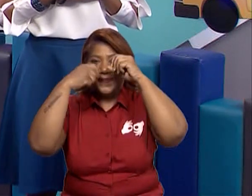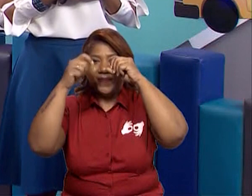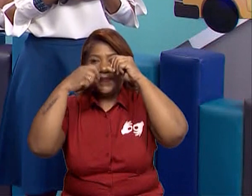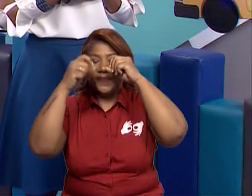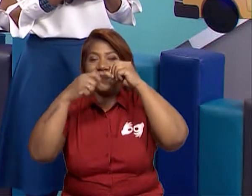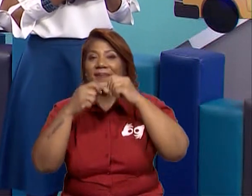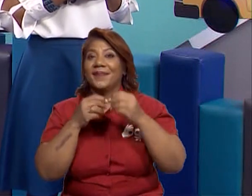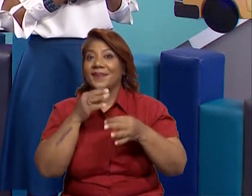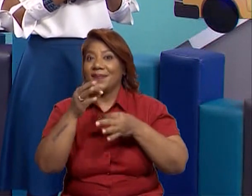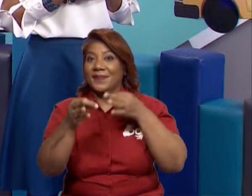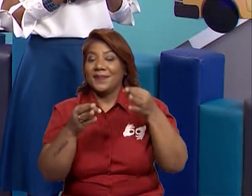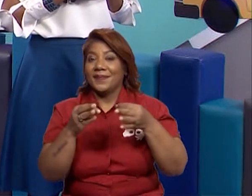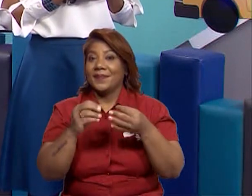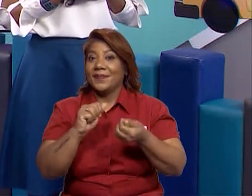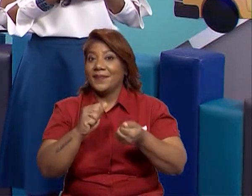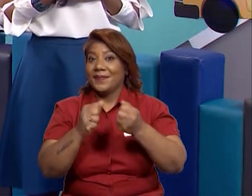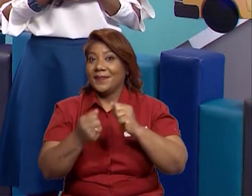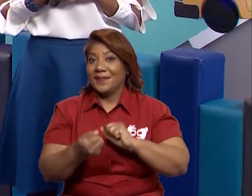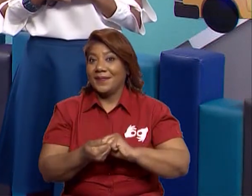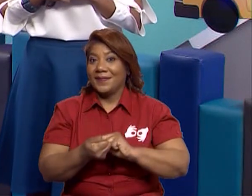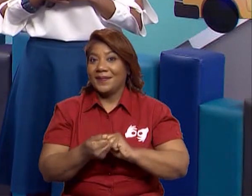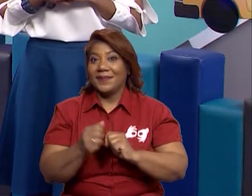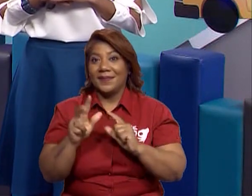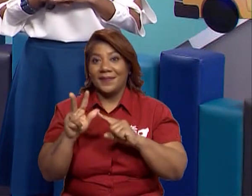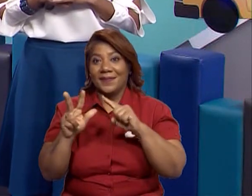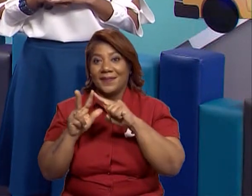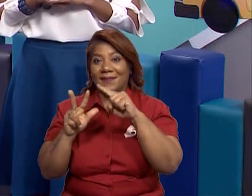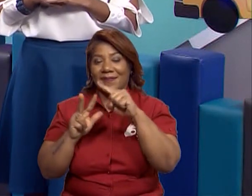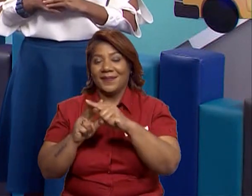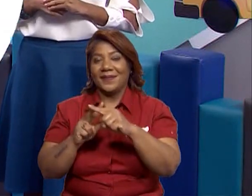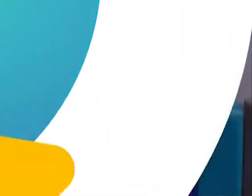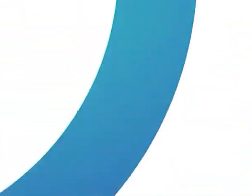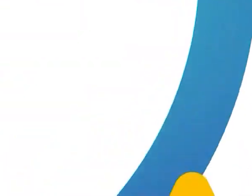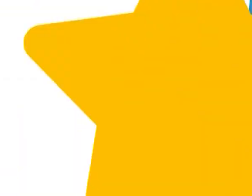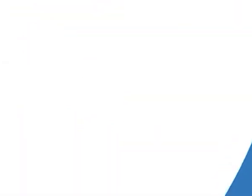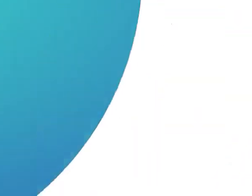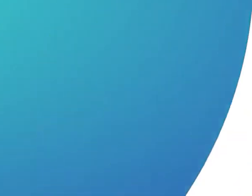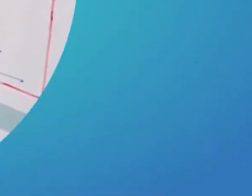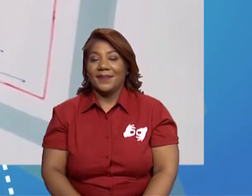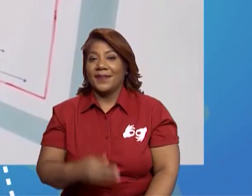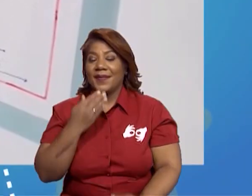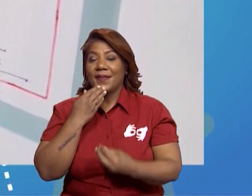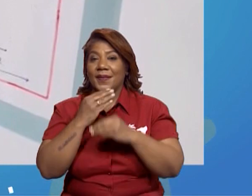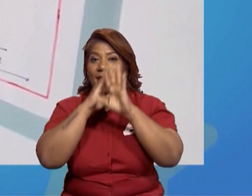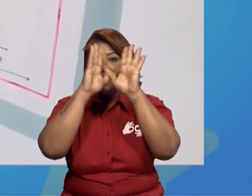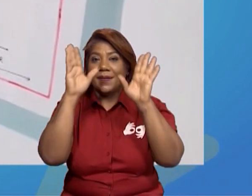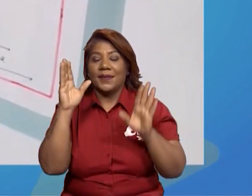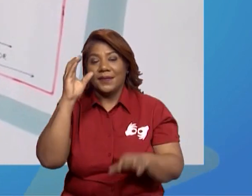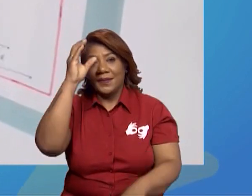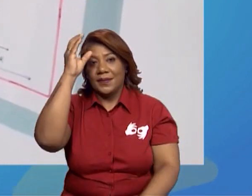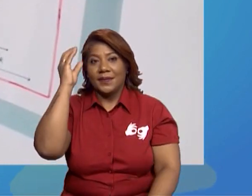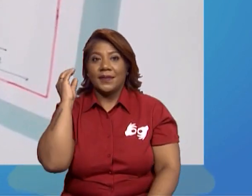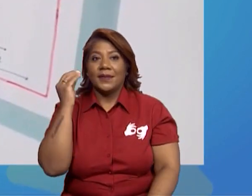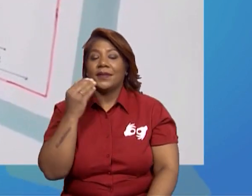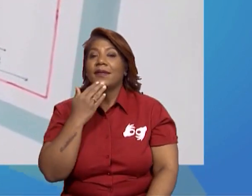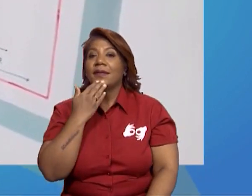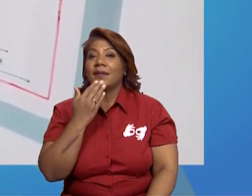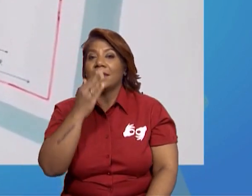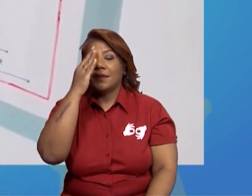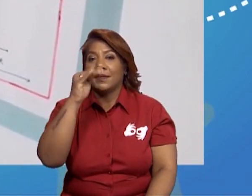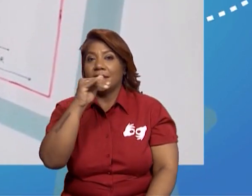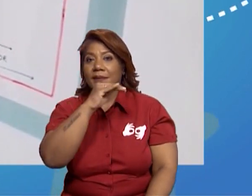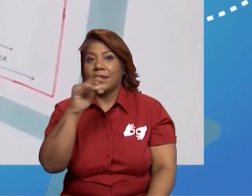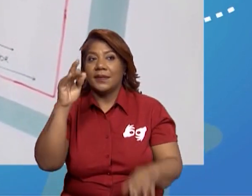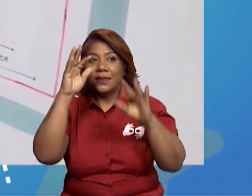cómo nos explican los cambios del estado del agua. Adelante, producción, por favor. Buenos días, maestro Cristian de Gracia. Bendiciones. Mi